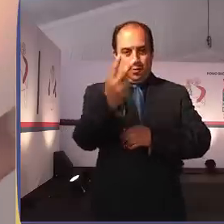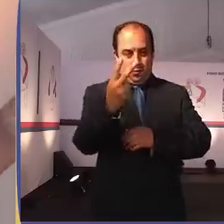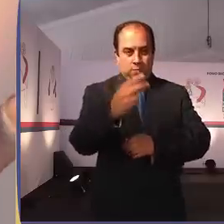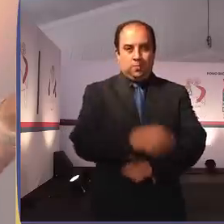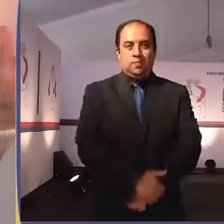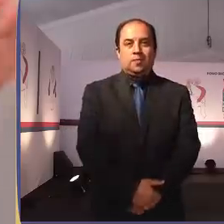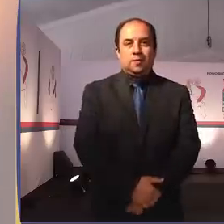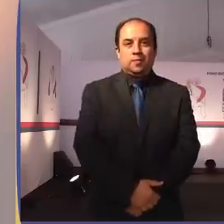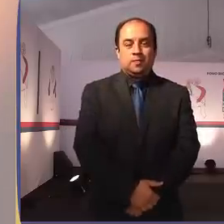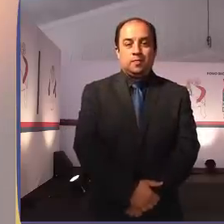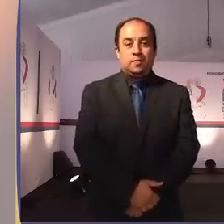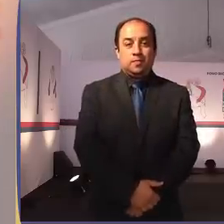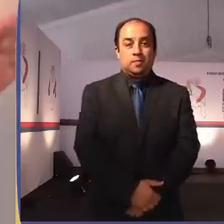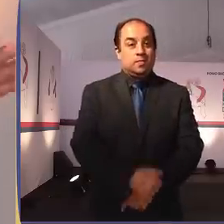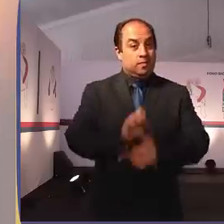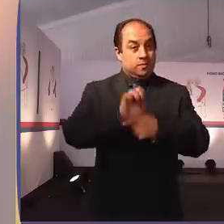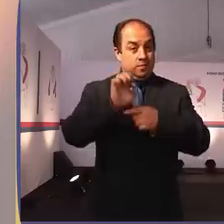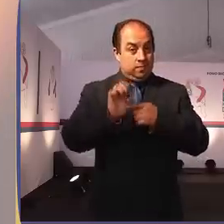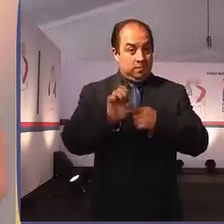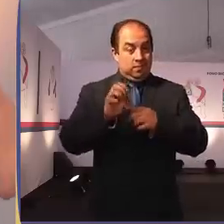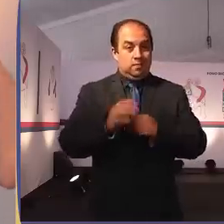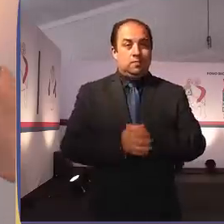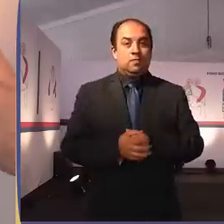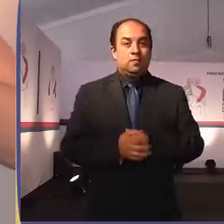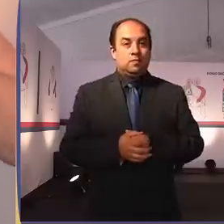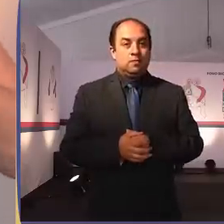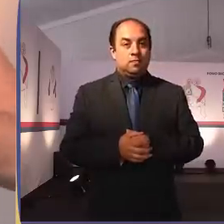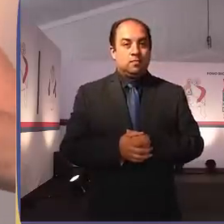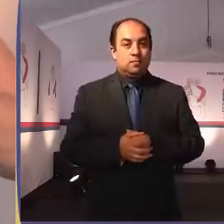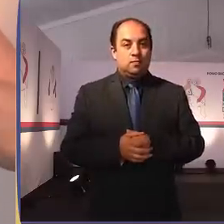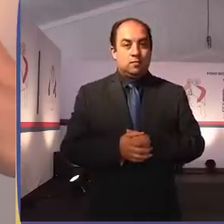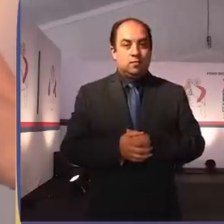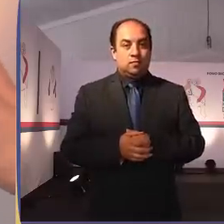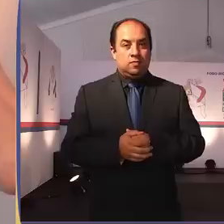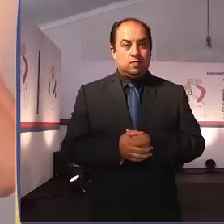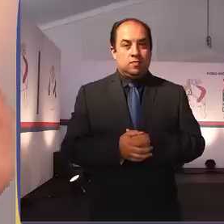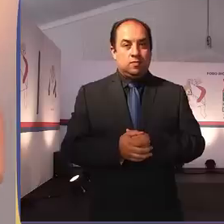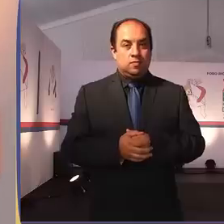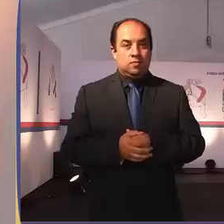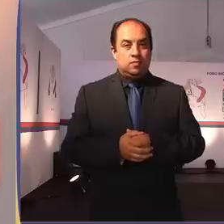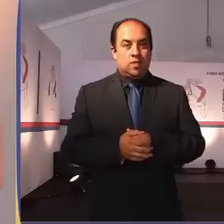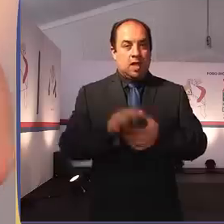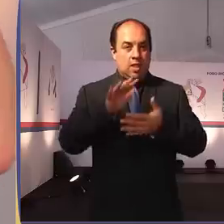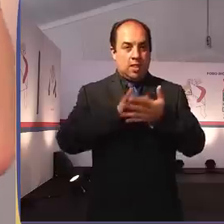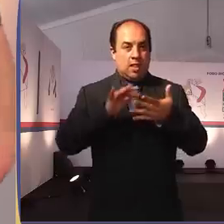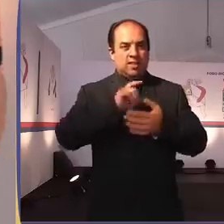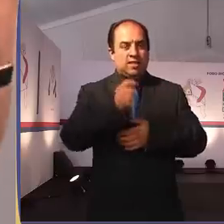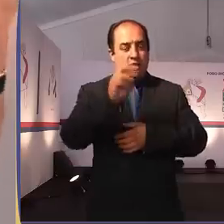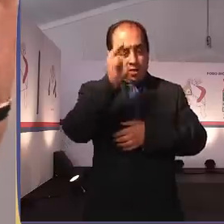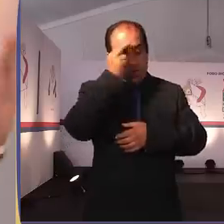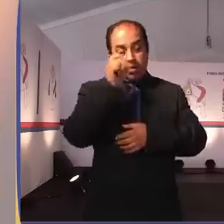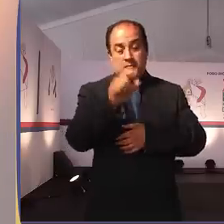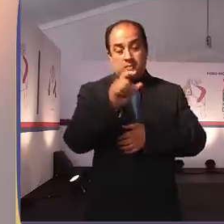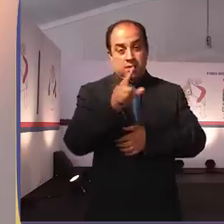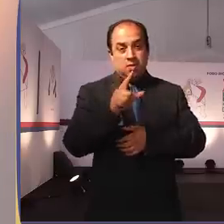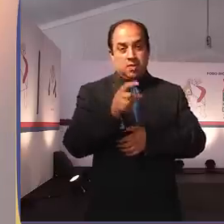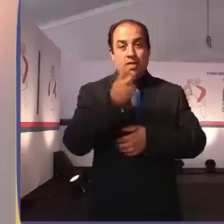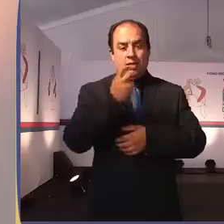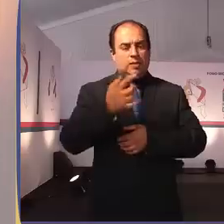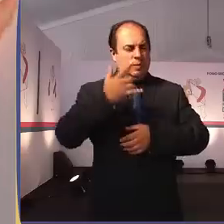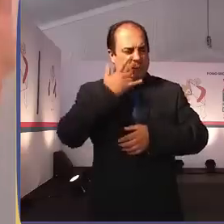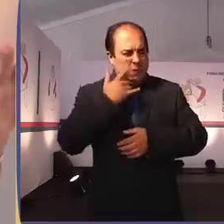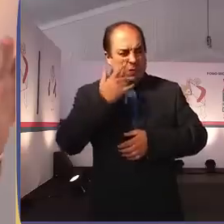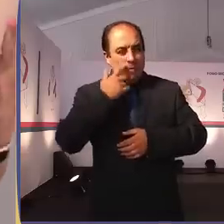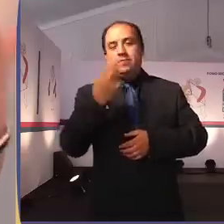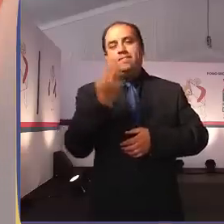1862. Entonces, en ese momento le entró, porque como leer es recordar también, y es un gran esfuerzo, y no